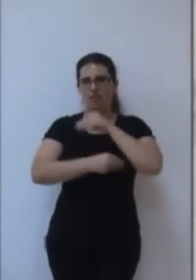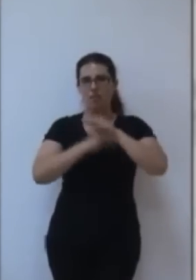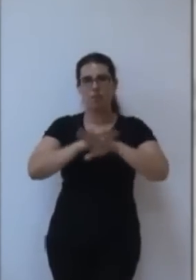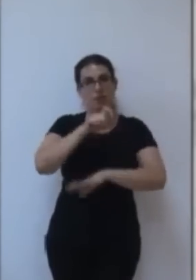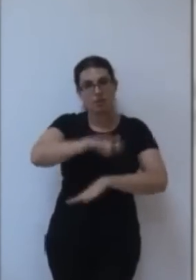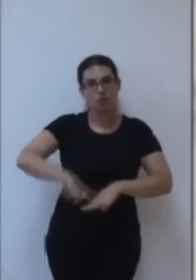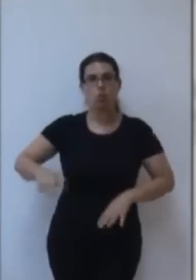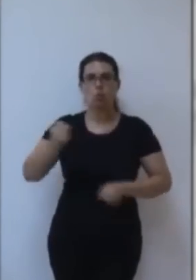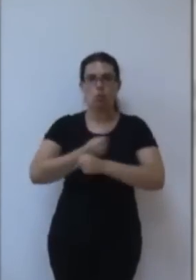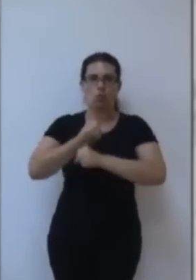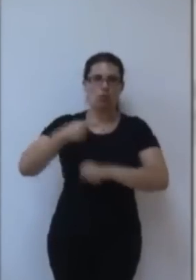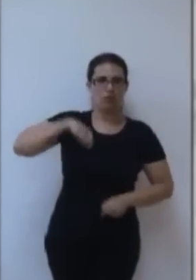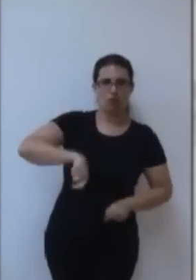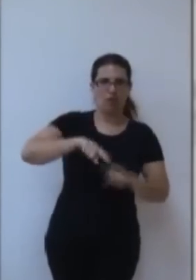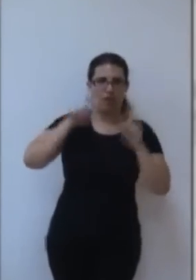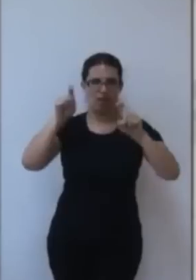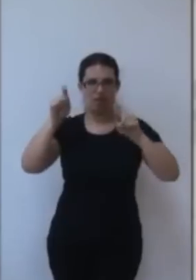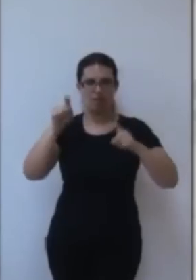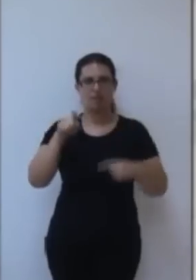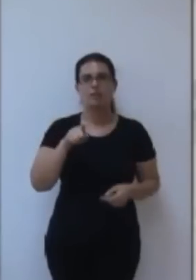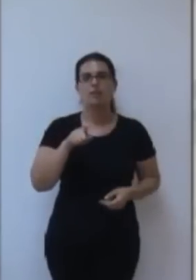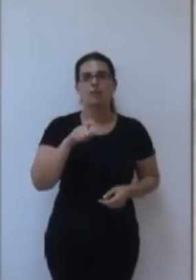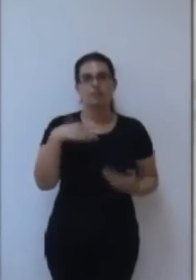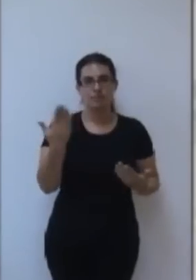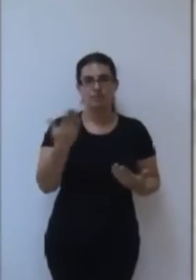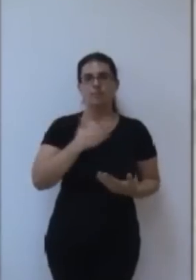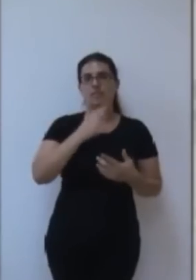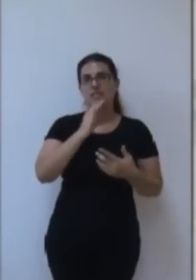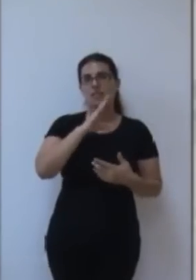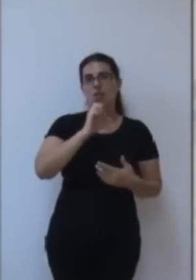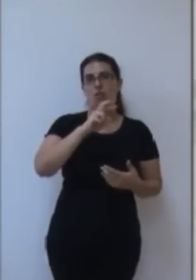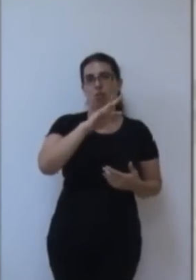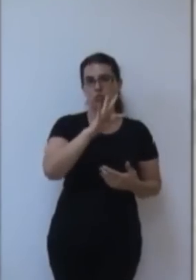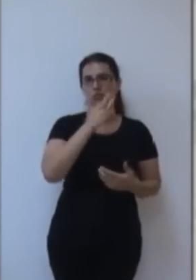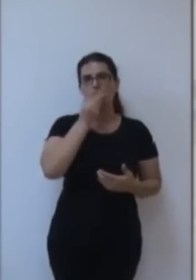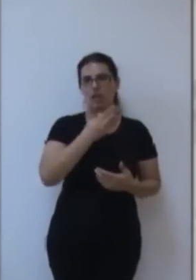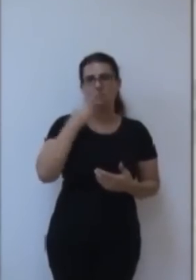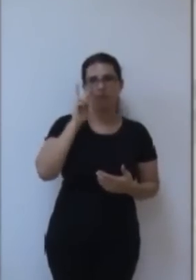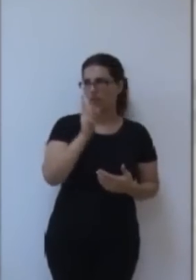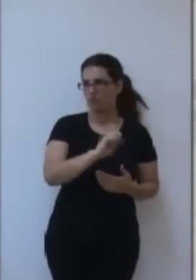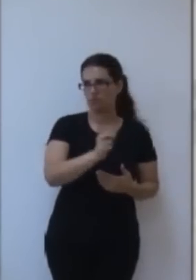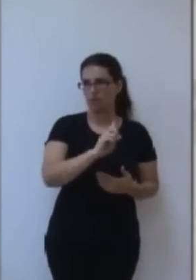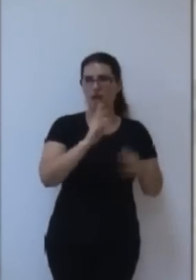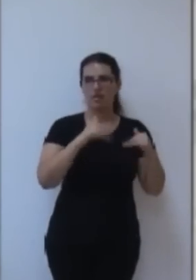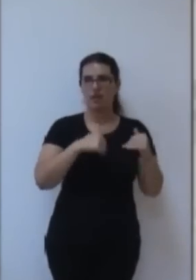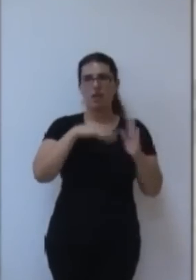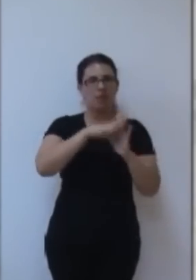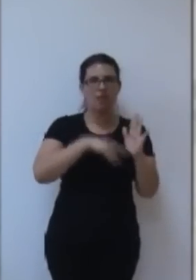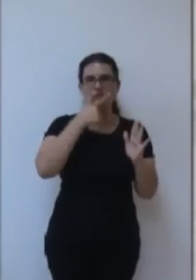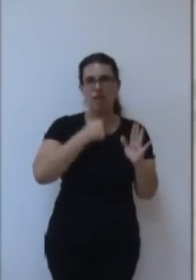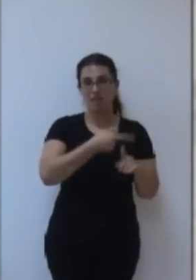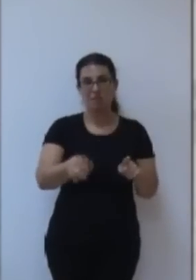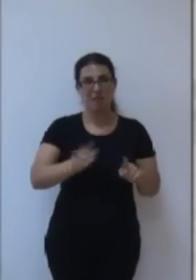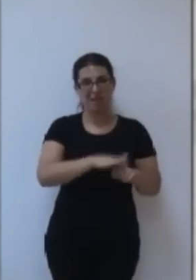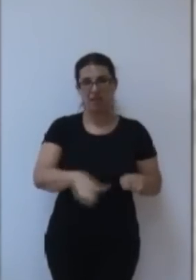educadores de los niños, ¿no? En el caso de Scout no tuvimos una buena experiencia, no hicimos que la aplicación fuera fácil de usar para ellos,